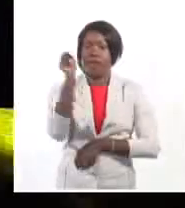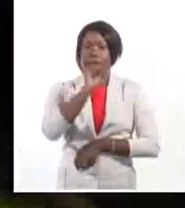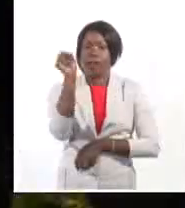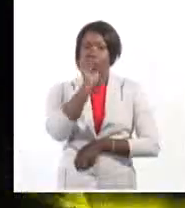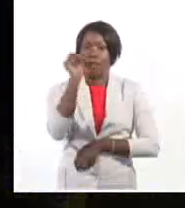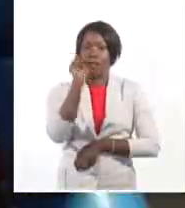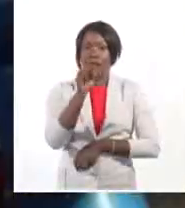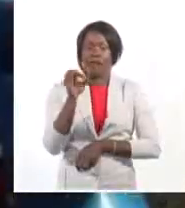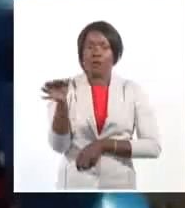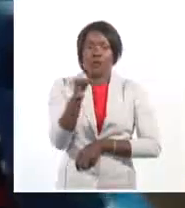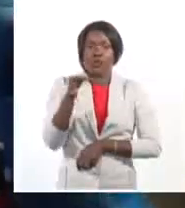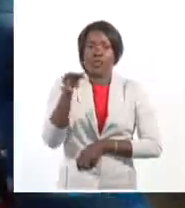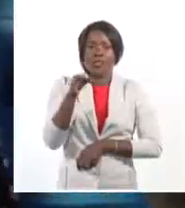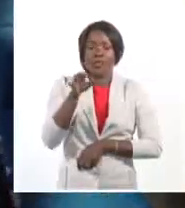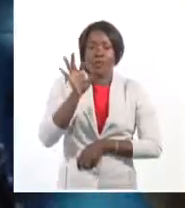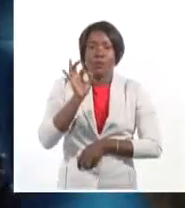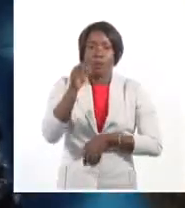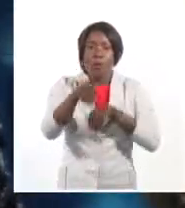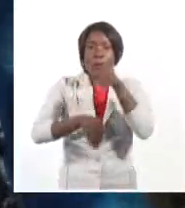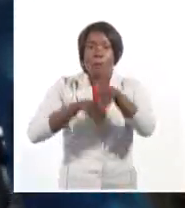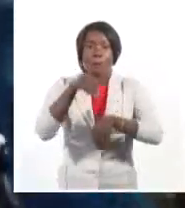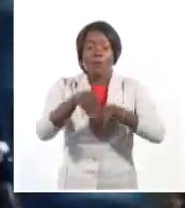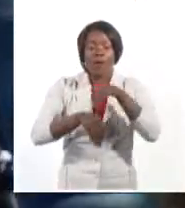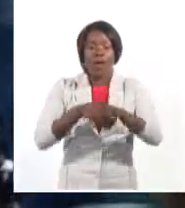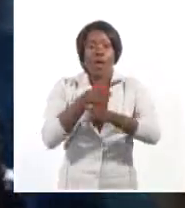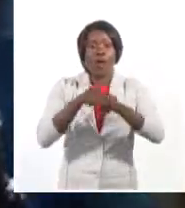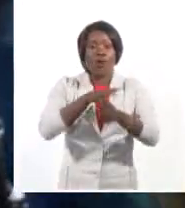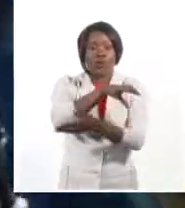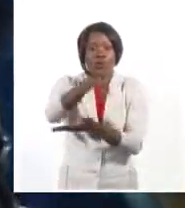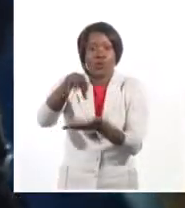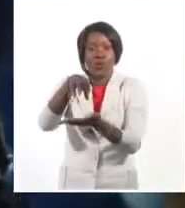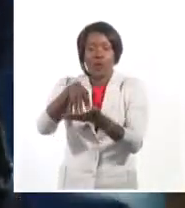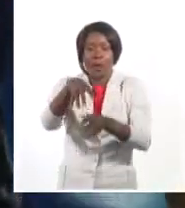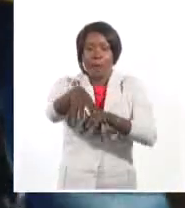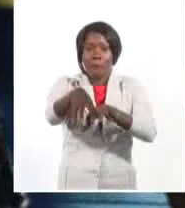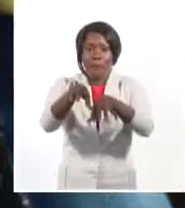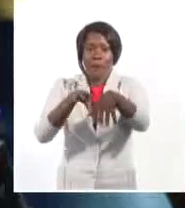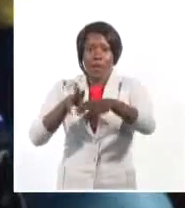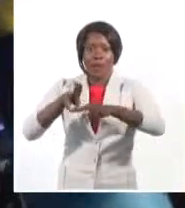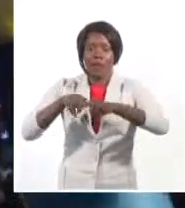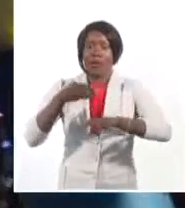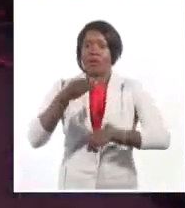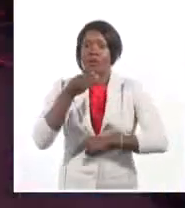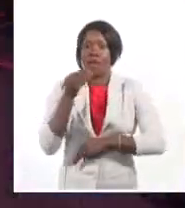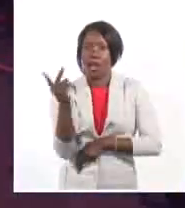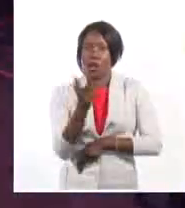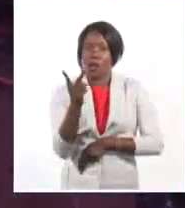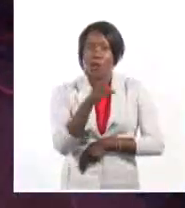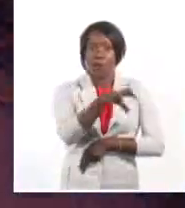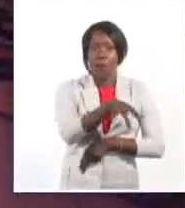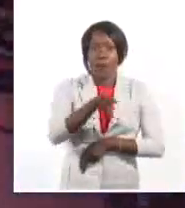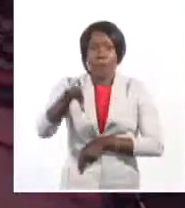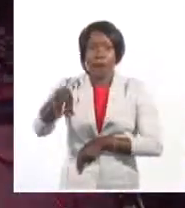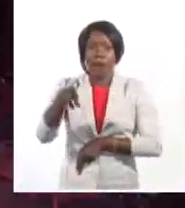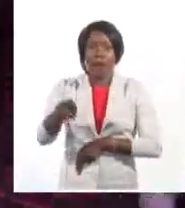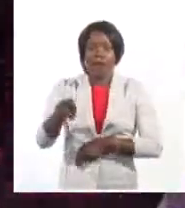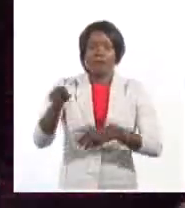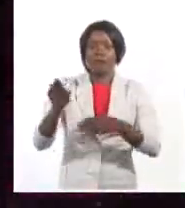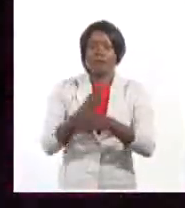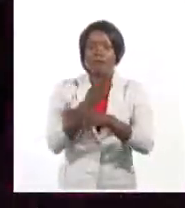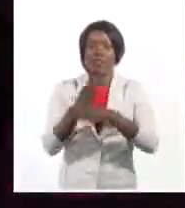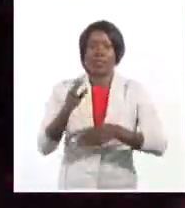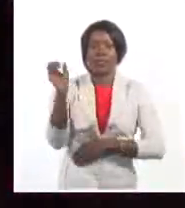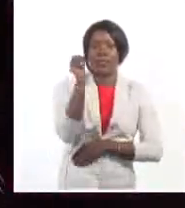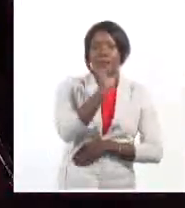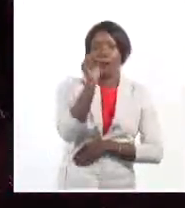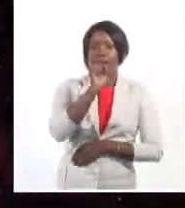del municipio Playa y en Prado y Neptuno, La Habana Vieja, la gira incluye La Timba, El Callejón de la Cubanía del